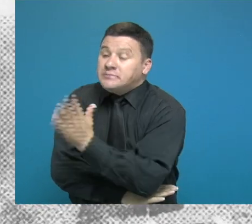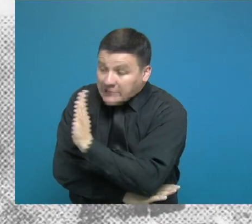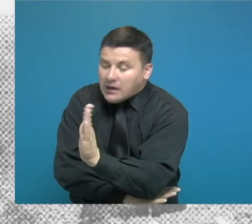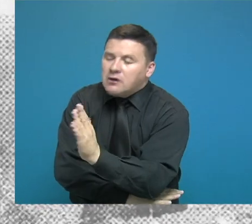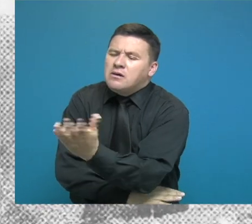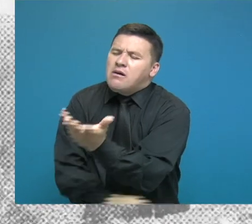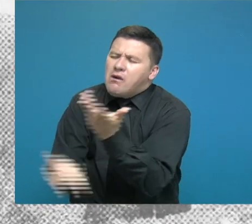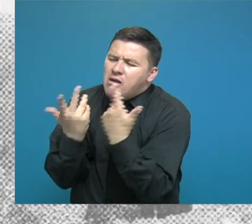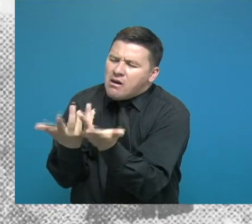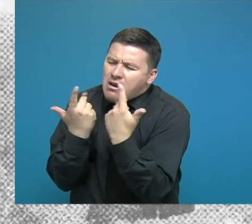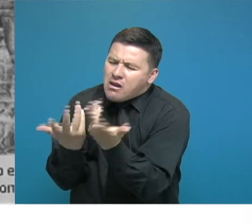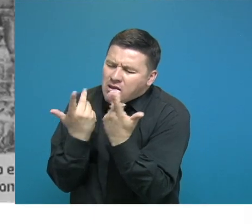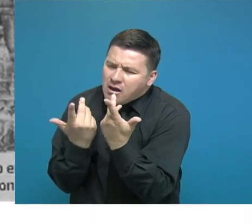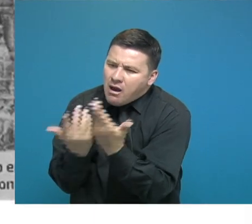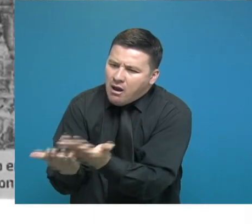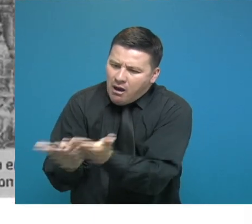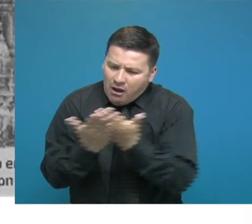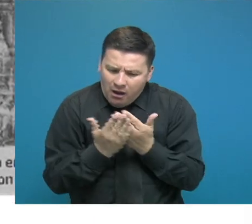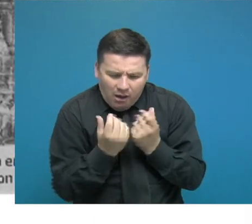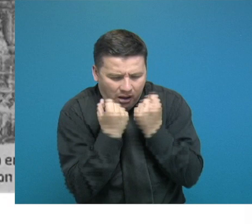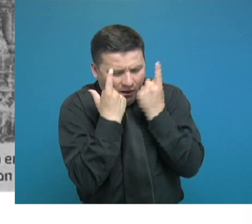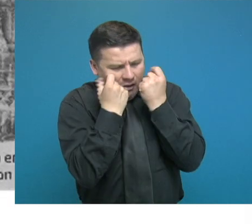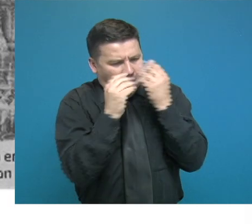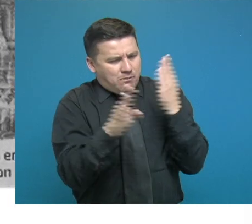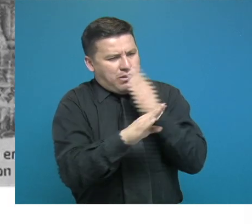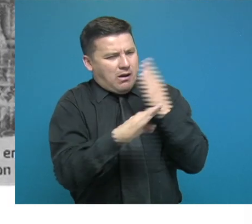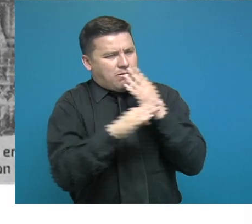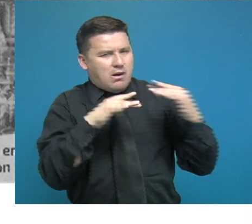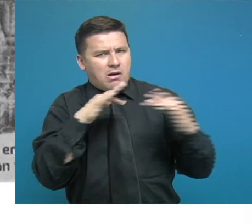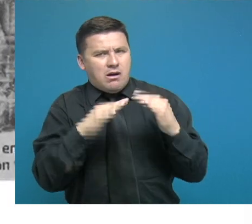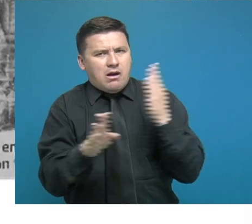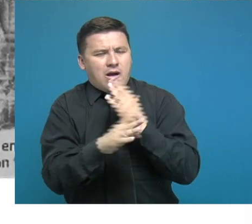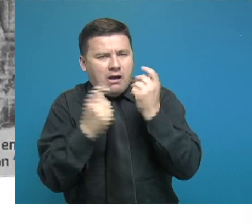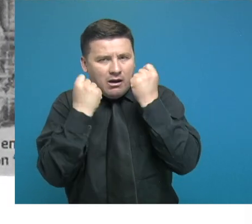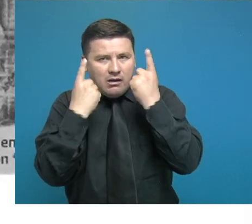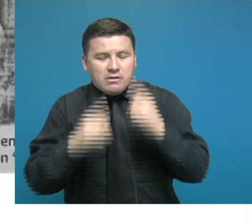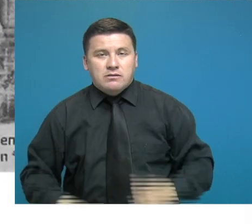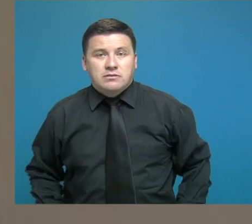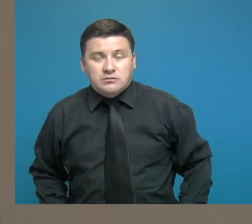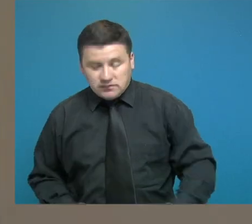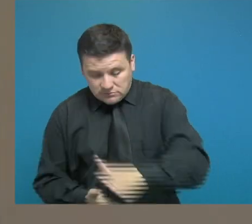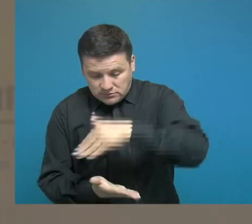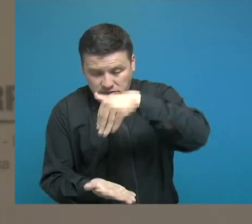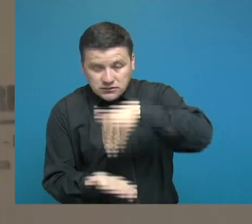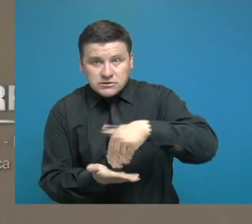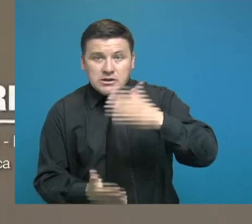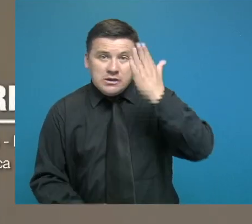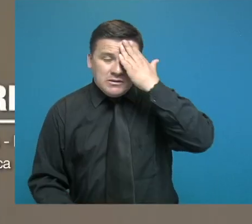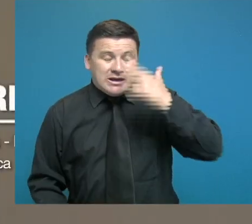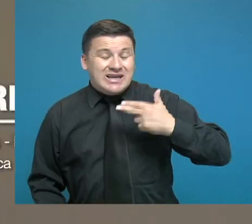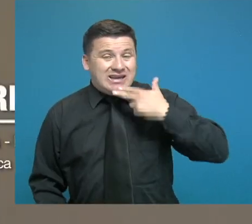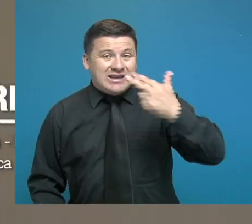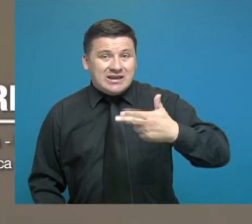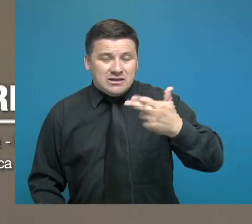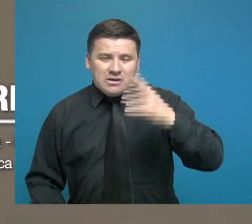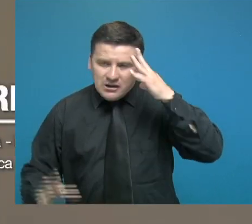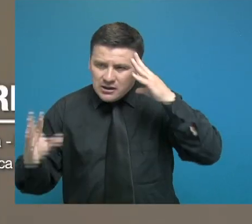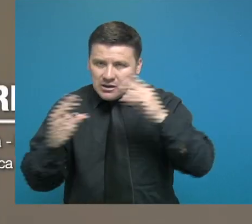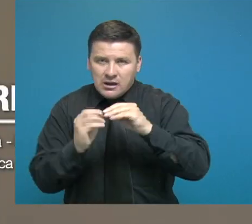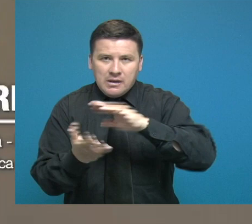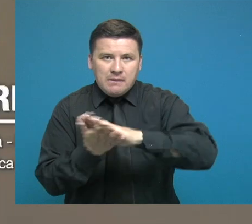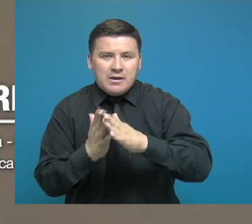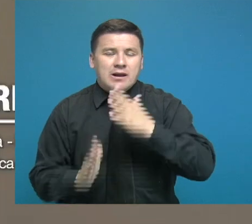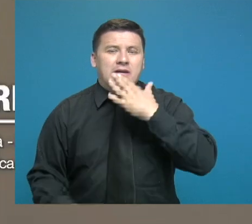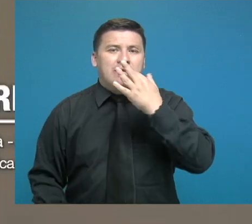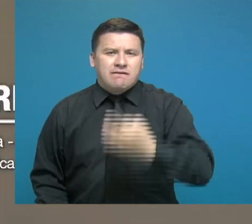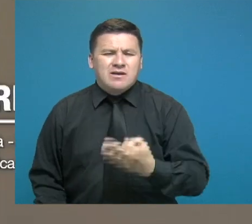testimonios relevantes que posibilitan contribuir al entendimiento del conflicto. El Centro Nacional de Memoria Histórica, a través de la Dirección de